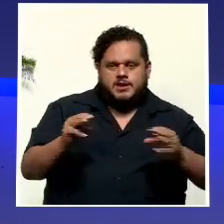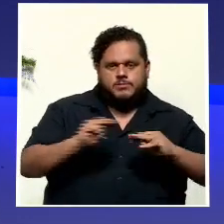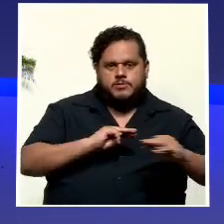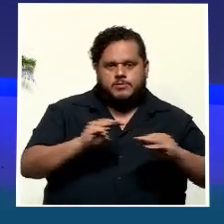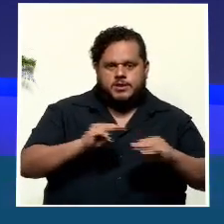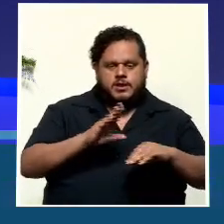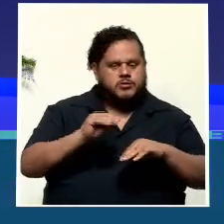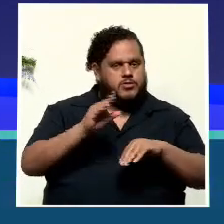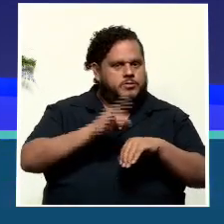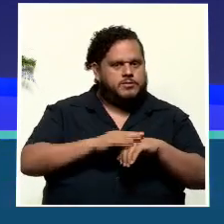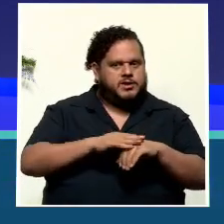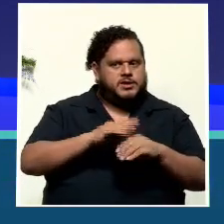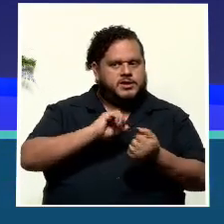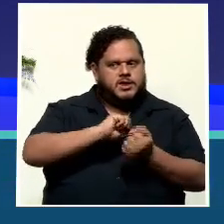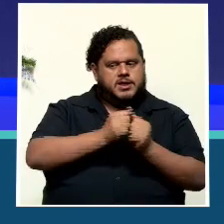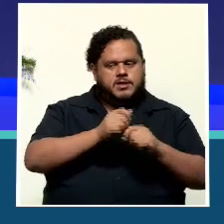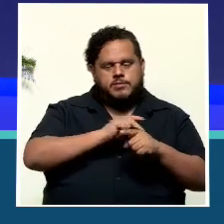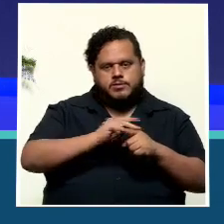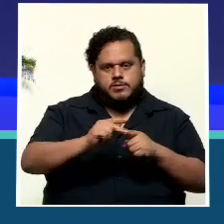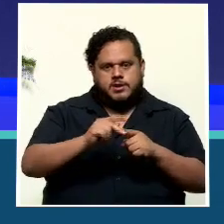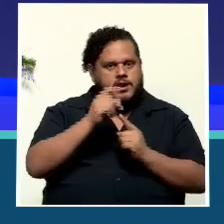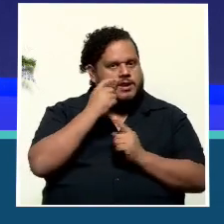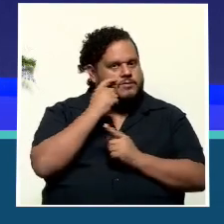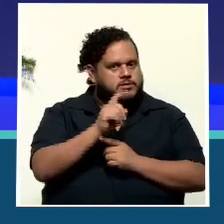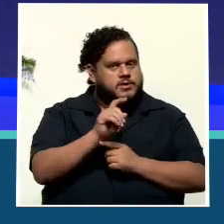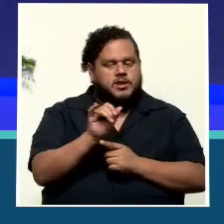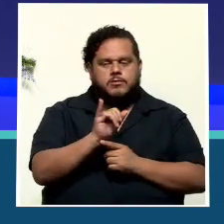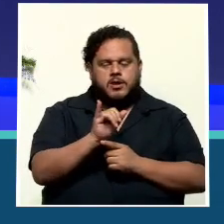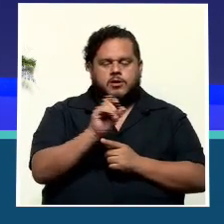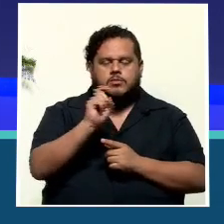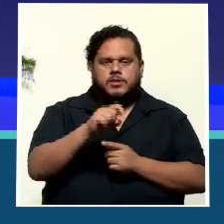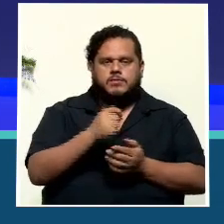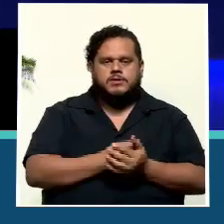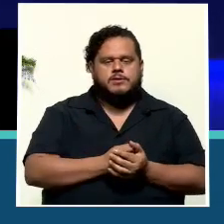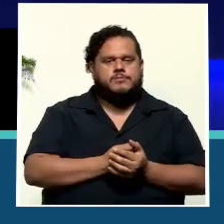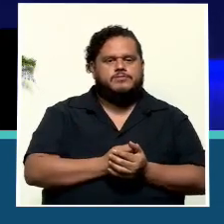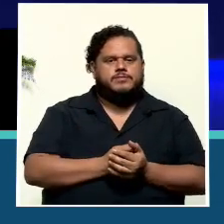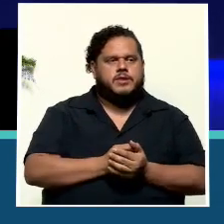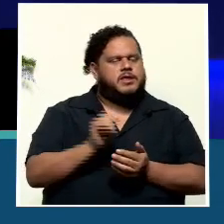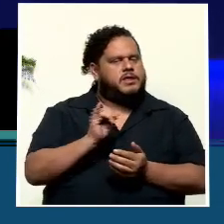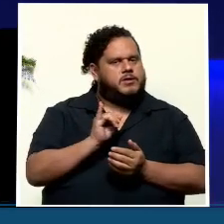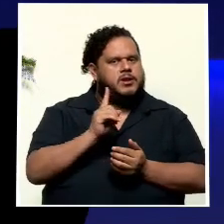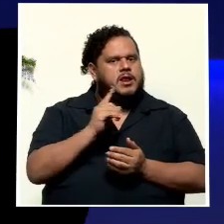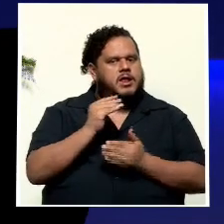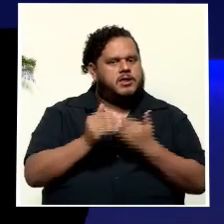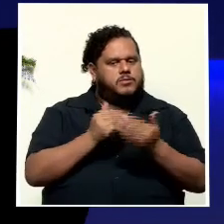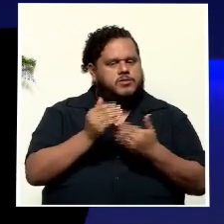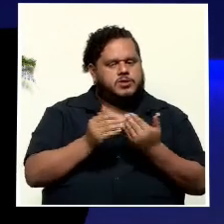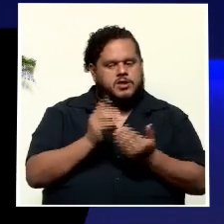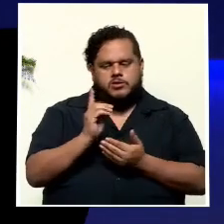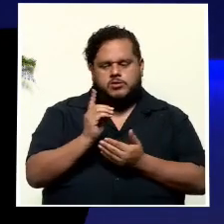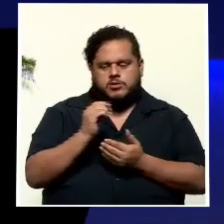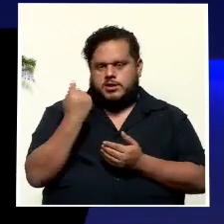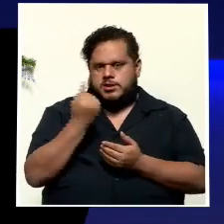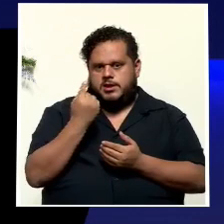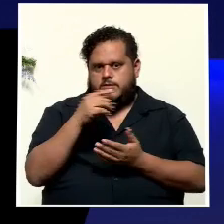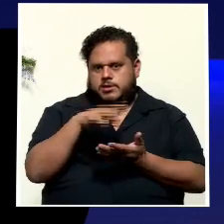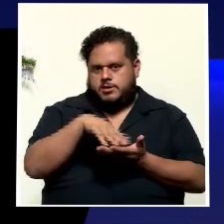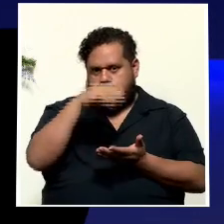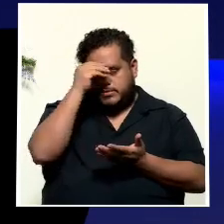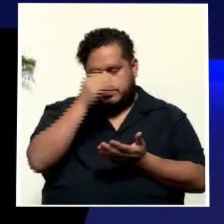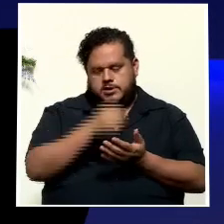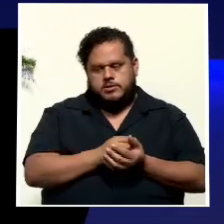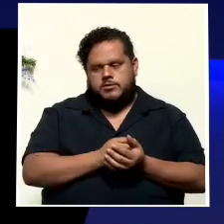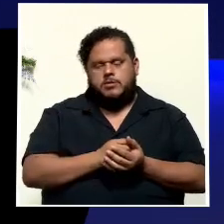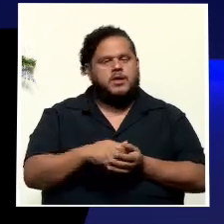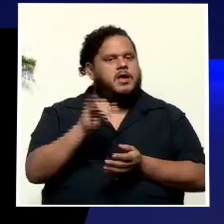que se profesionalice la Fiscalía como debería, ¿verdad? También hay un proceso en donde siempre están aprendiendo y eso